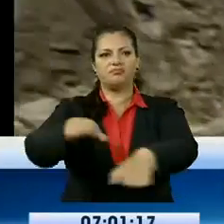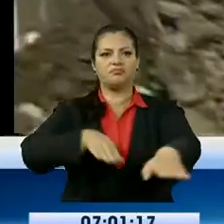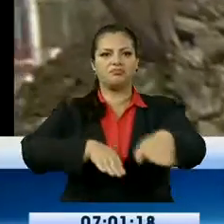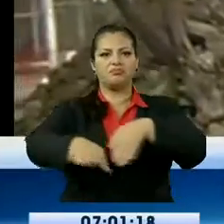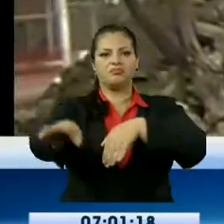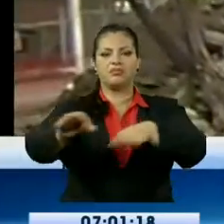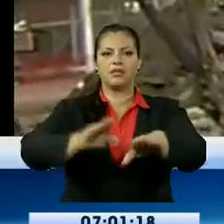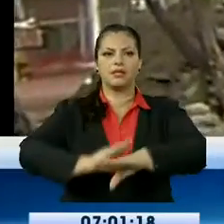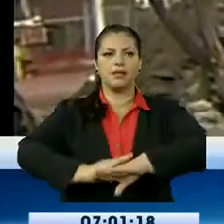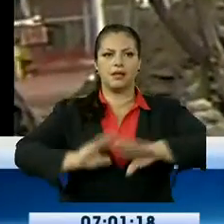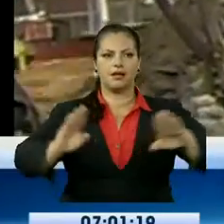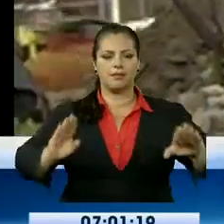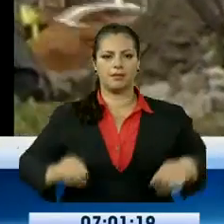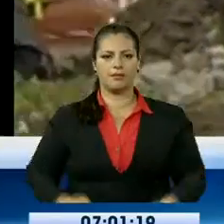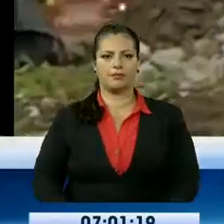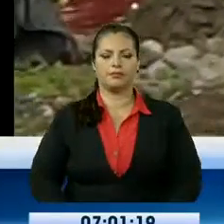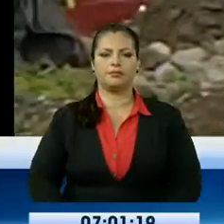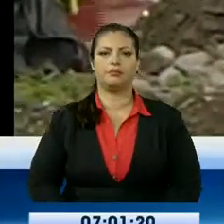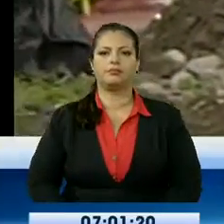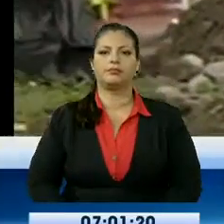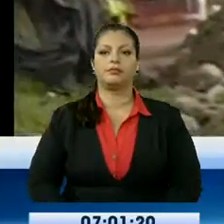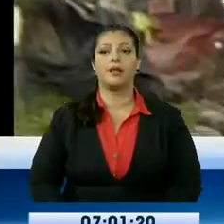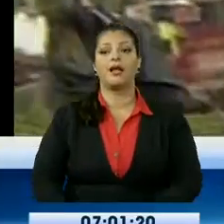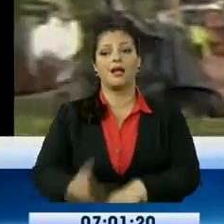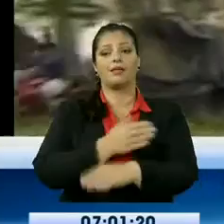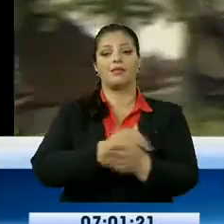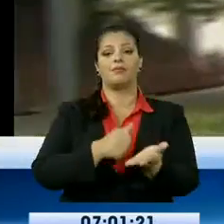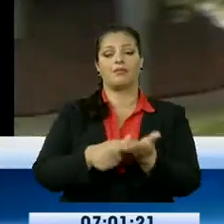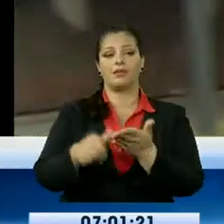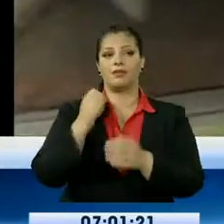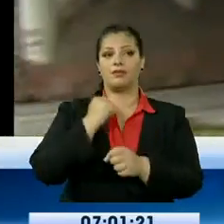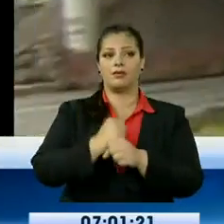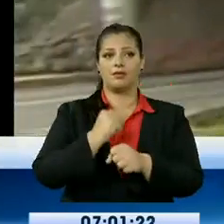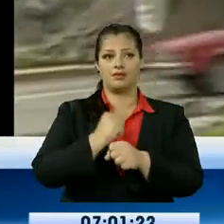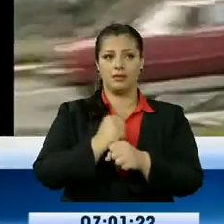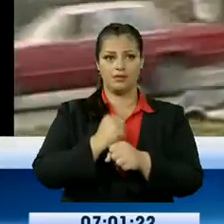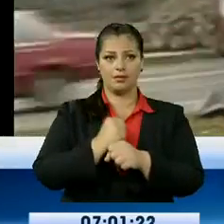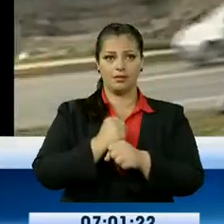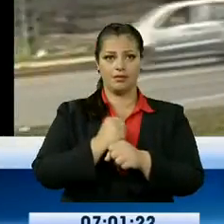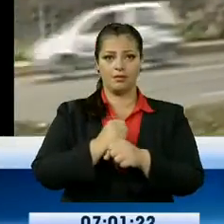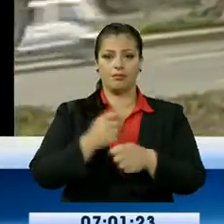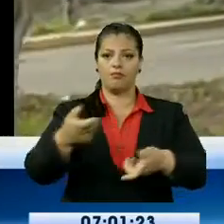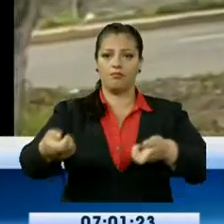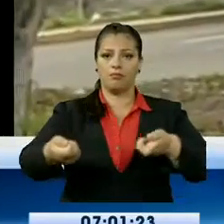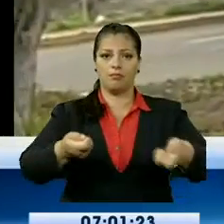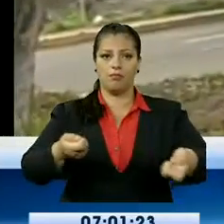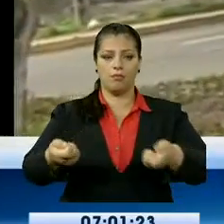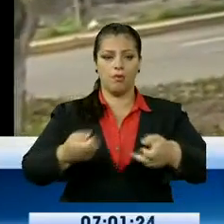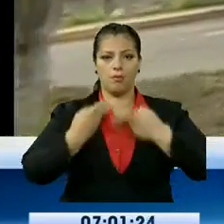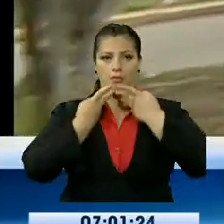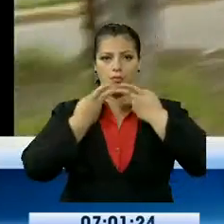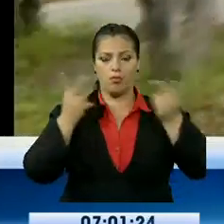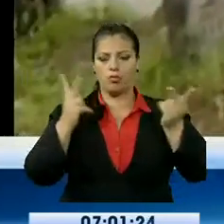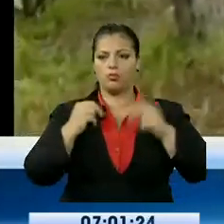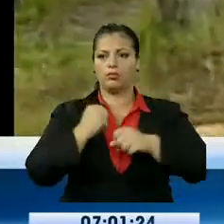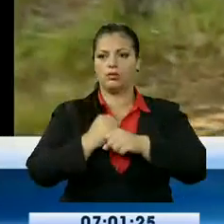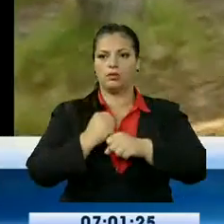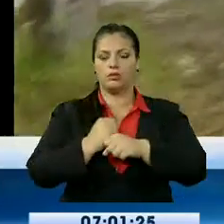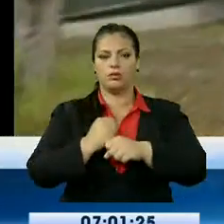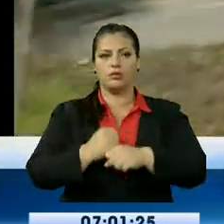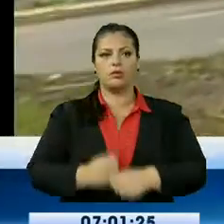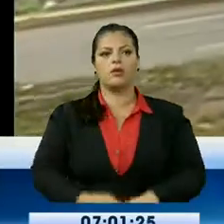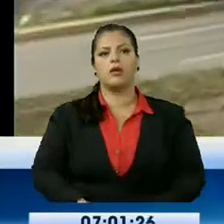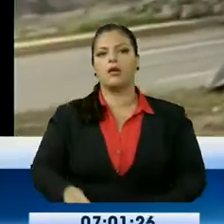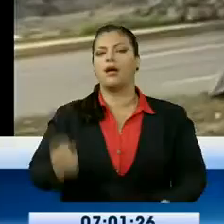terminado según el contrato que realizó el Ministerio de Transporte y Obras Públicas, que son quienes están llevando a cabo la obra, en el mes de mayo, puesto que el